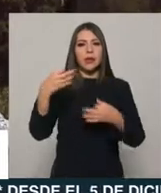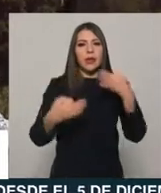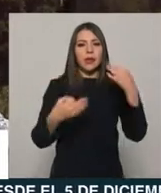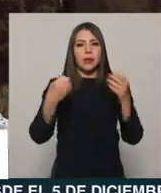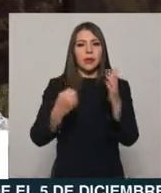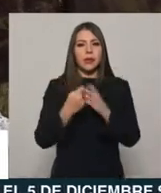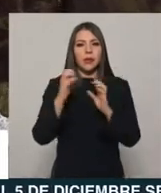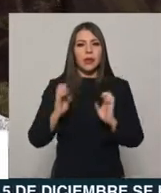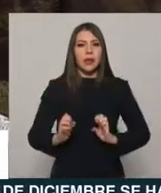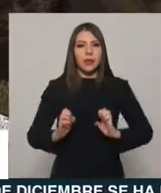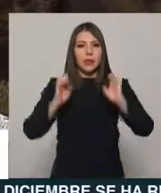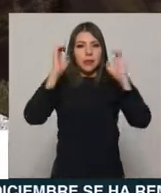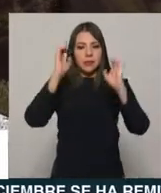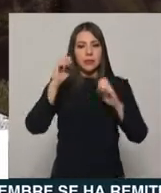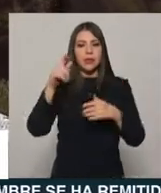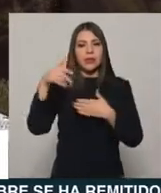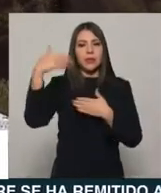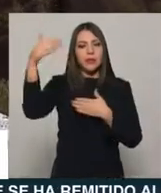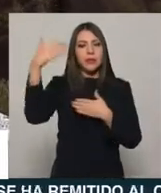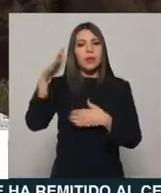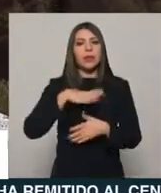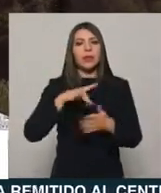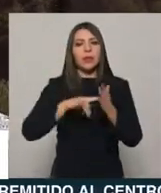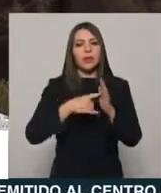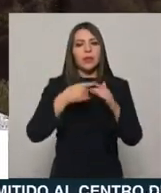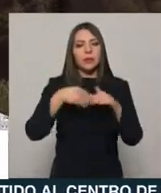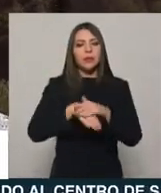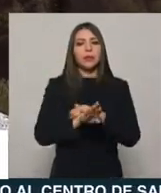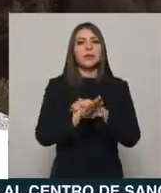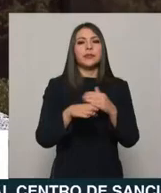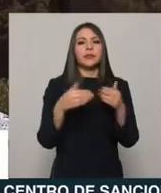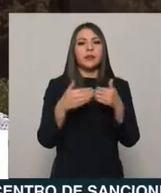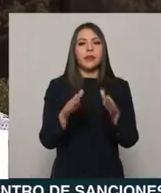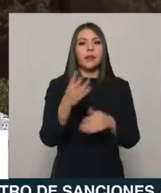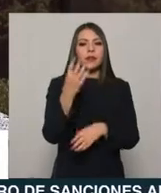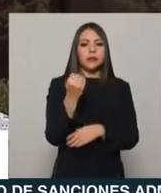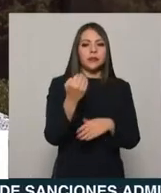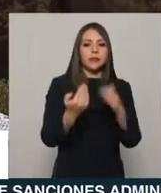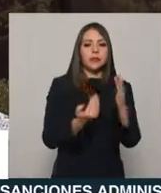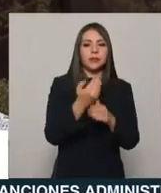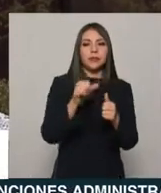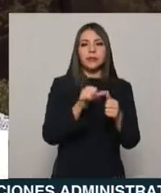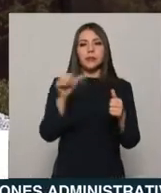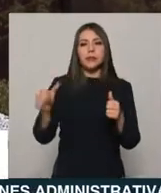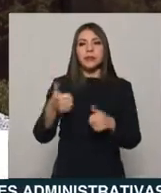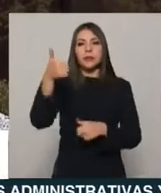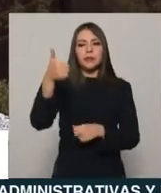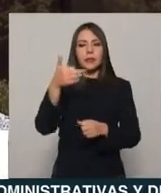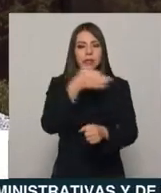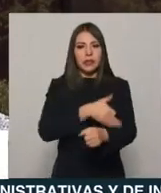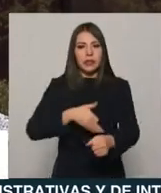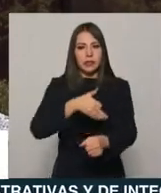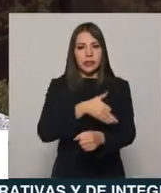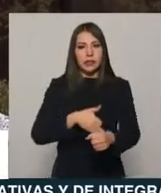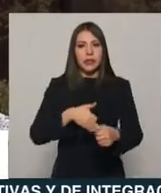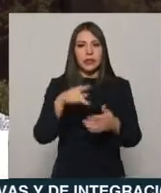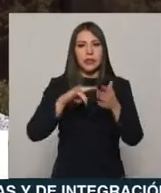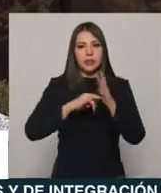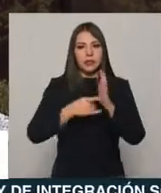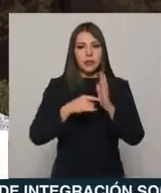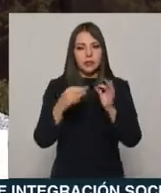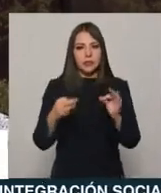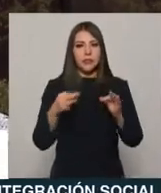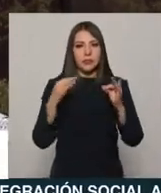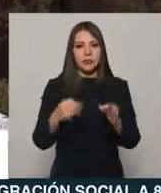el 150. Tenemos un horario de atención al público de 9 de la mañana a 6 de la tarde, es nuestro horario